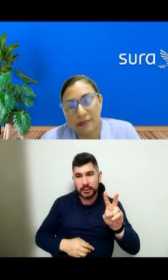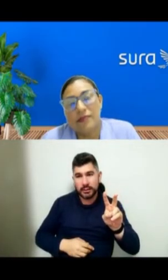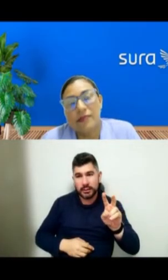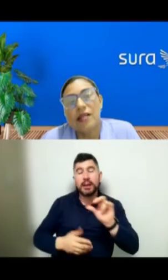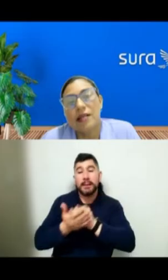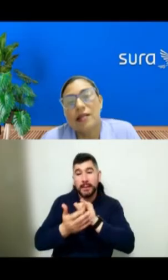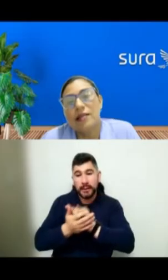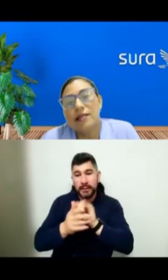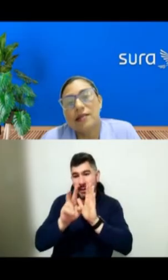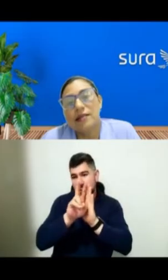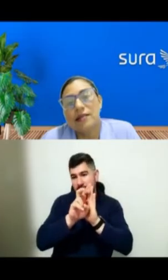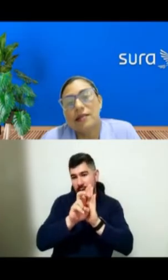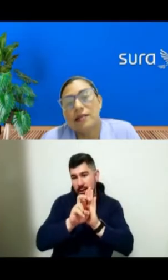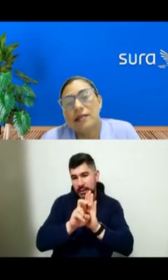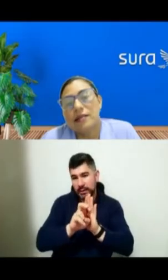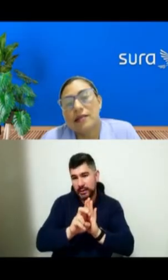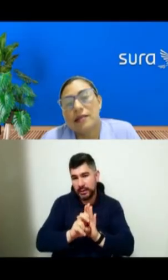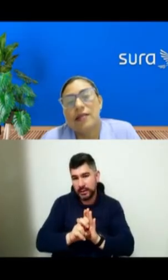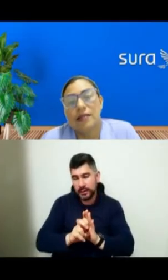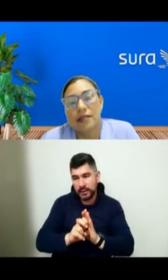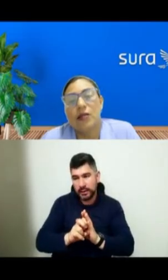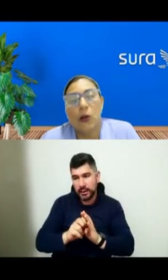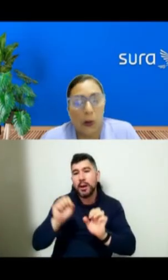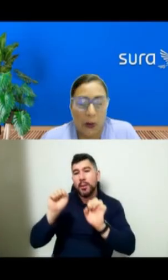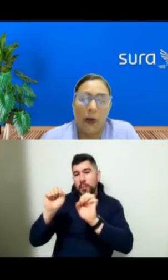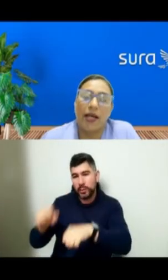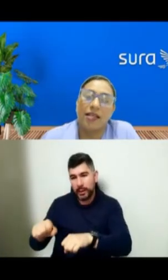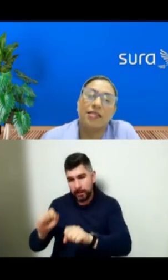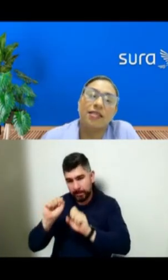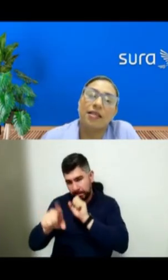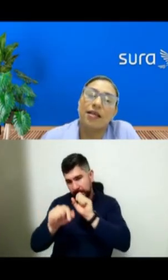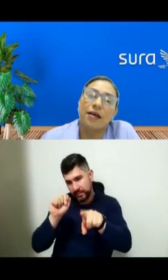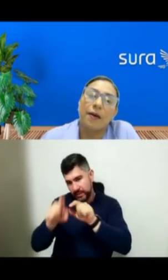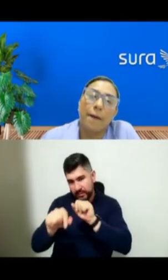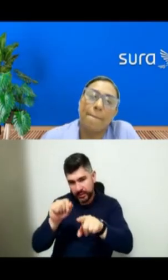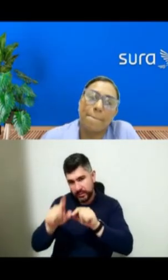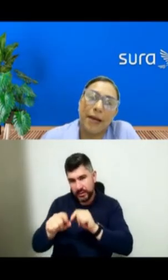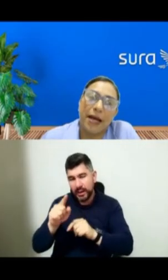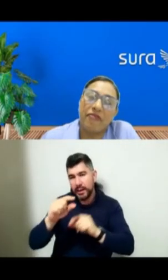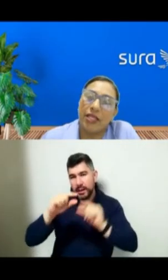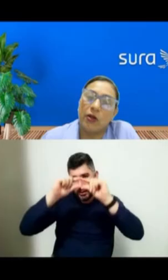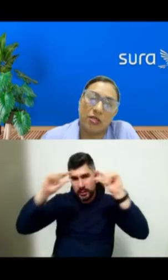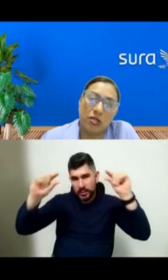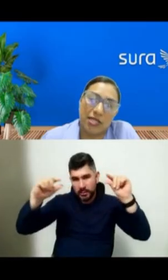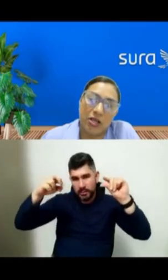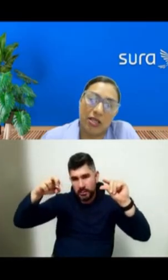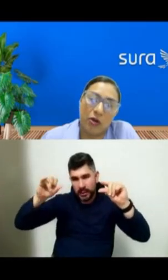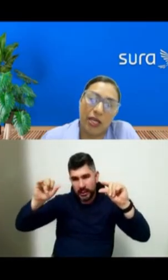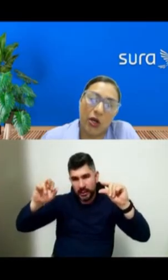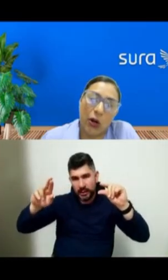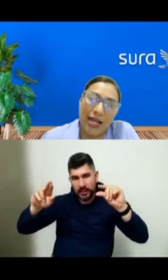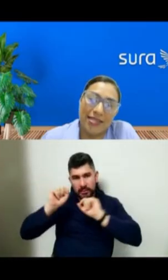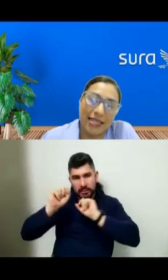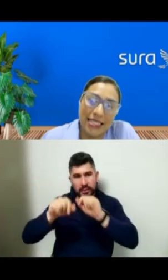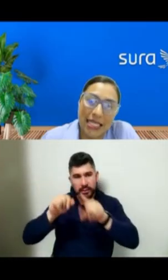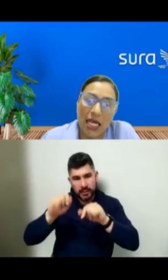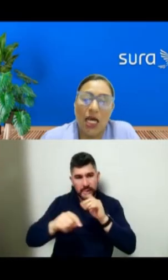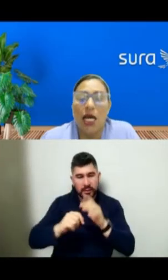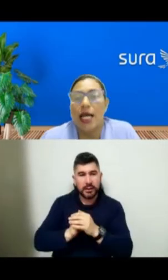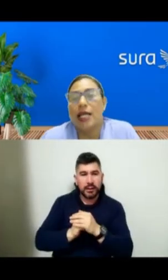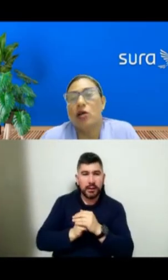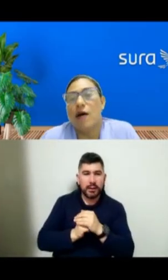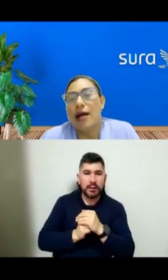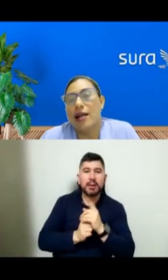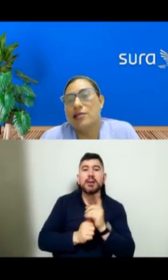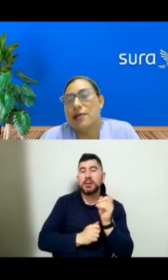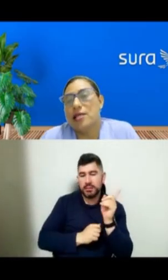la teoría y podamos dar un espacio de preguntas que tenemos varias a través de PIR, ¿vale? Perfecto, listo. Si ya termino aquí con el